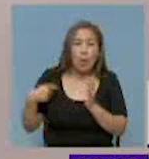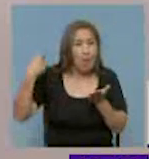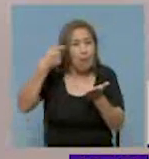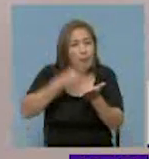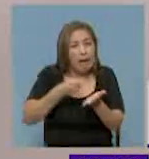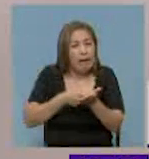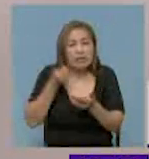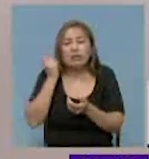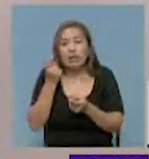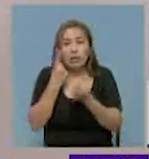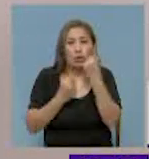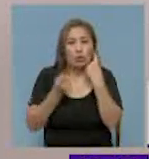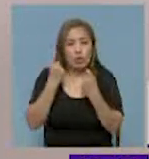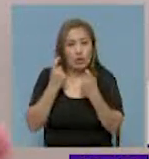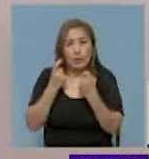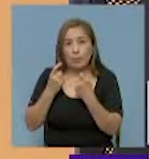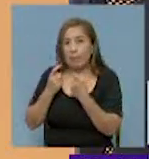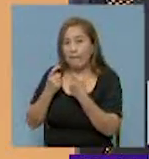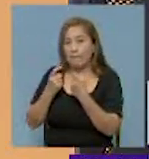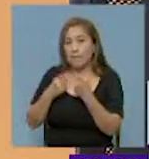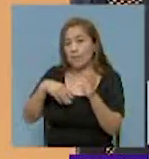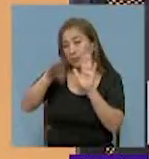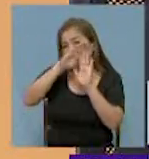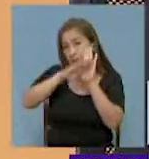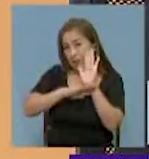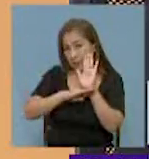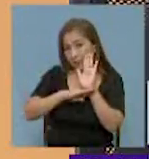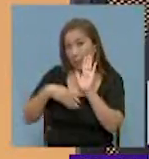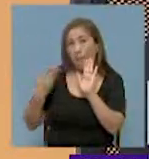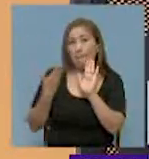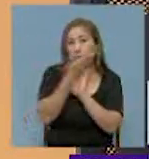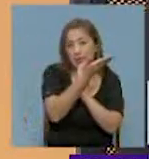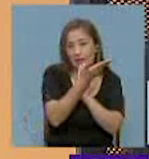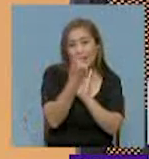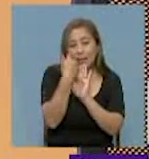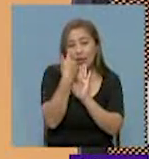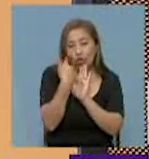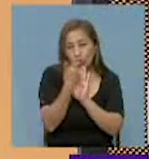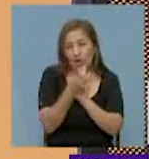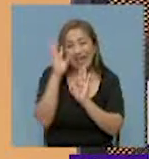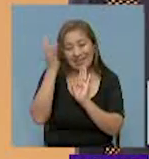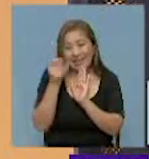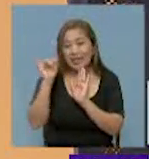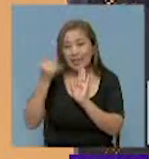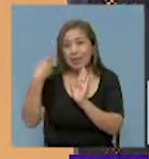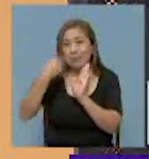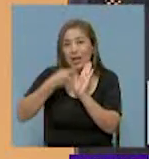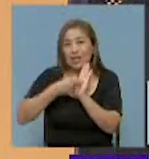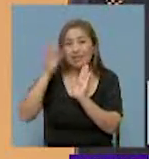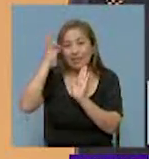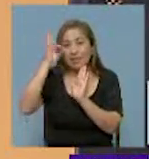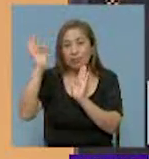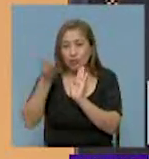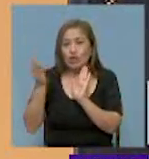esos 30 a ese 30% que debe con la rendición de cuentas que deben estar es la rendición de huanta observa